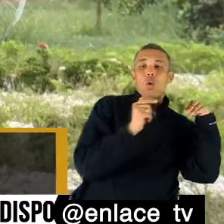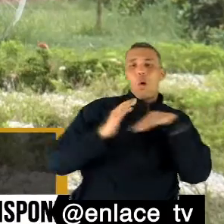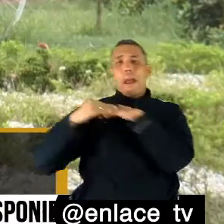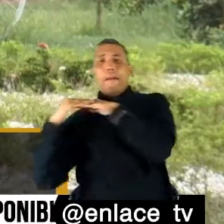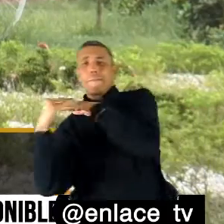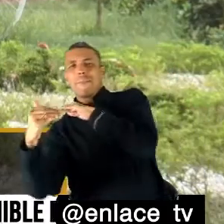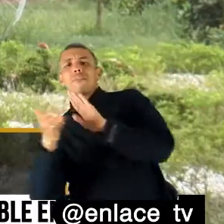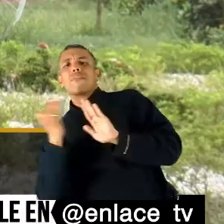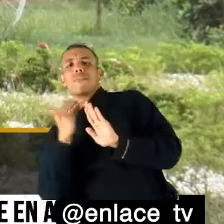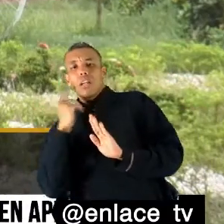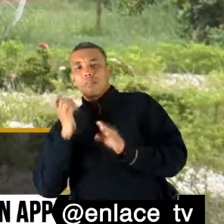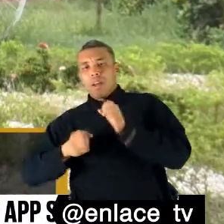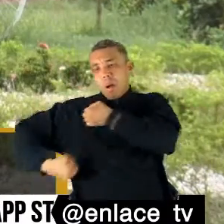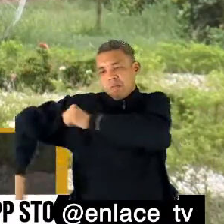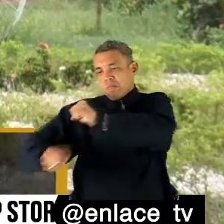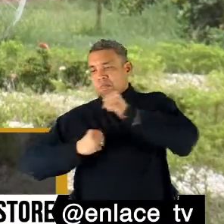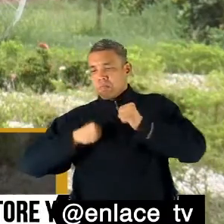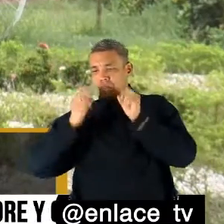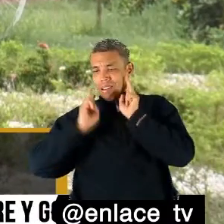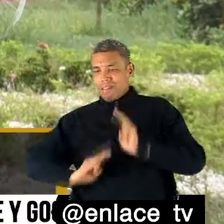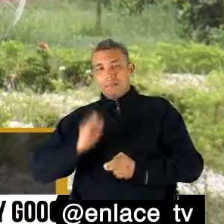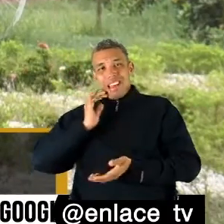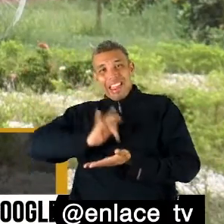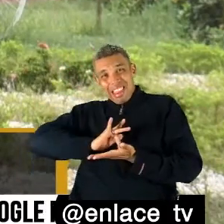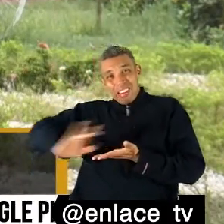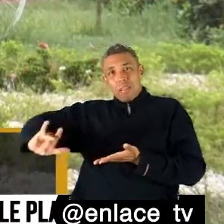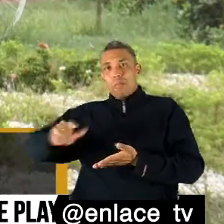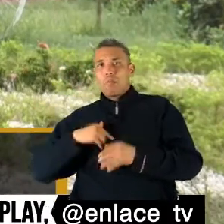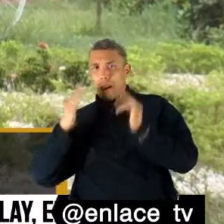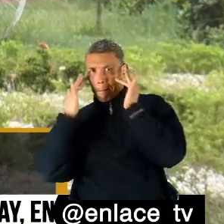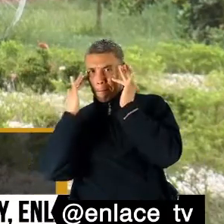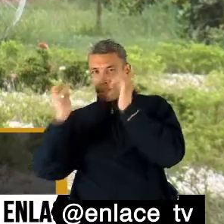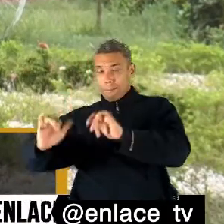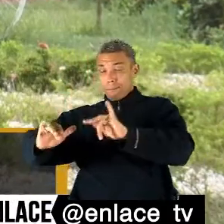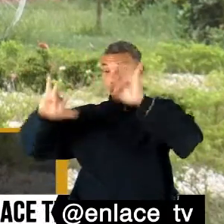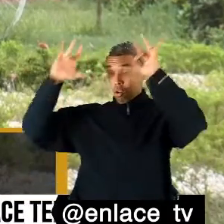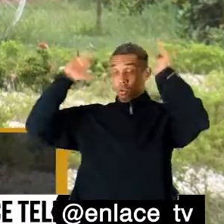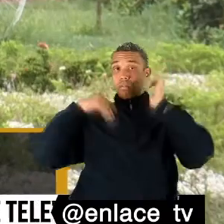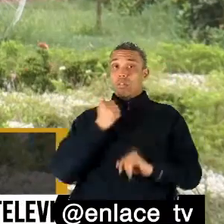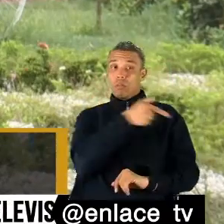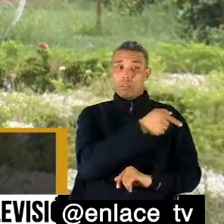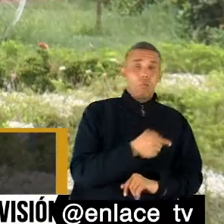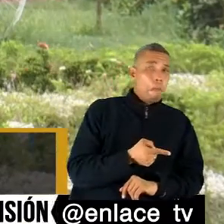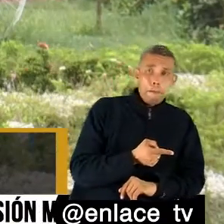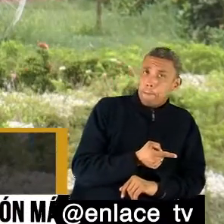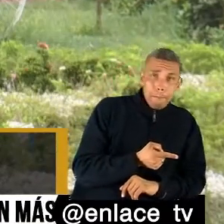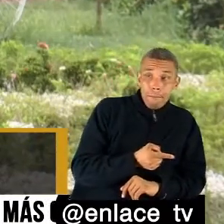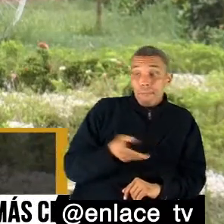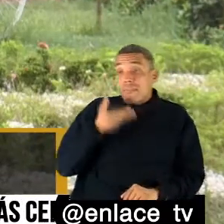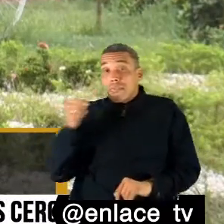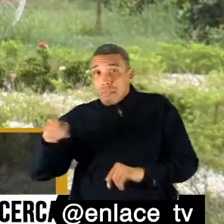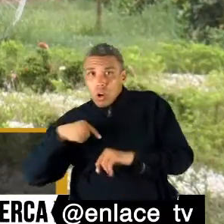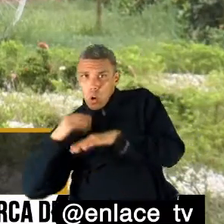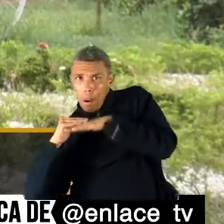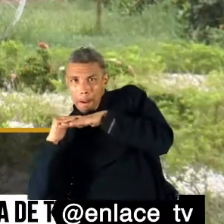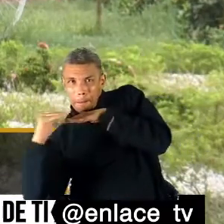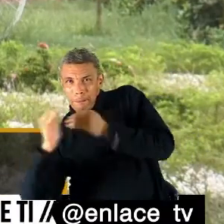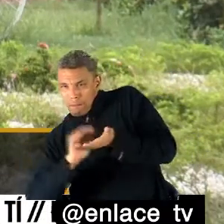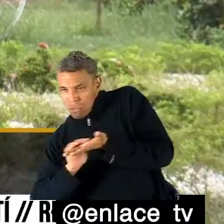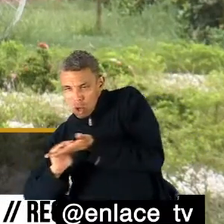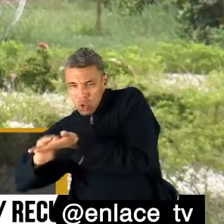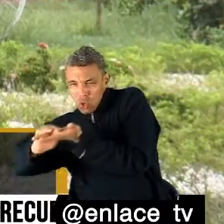pisos asépticos, son pisos brillantes, antideslizantes y construidos con resinas reticulares tridimensionales